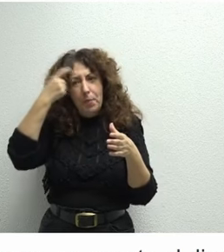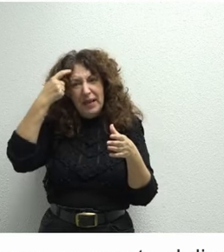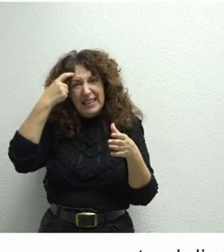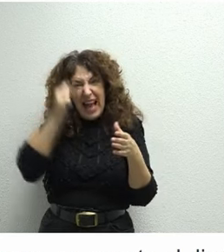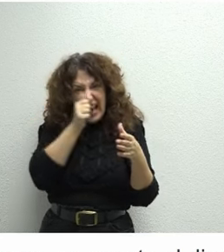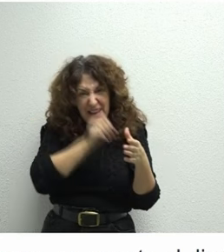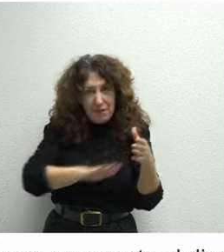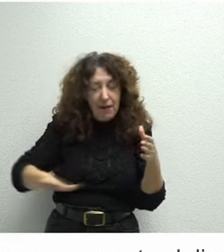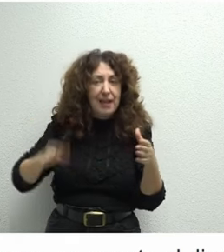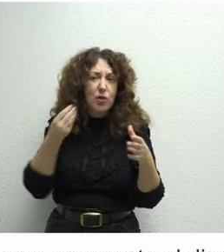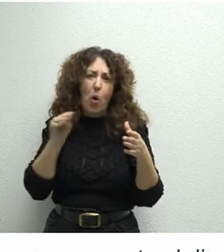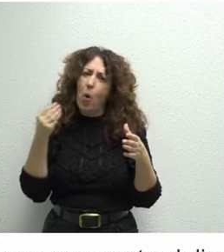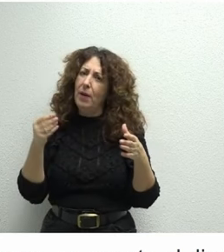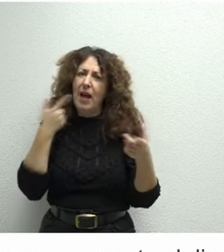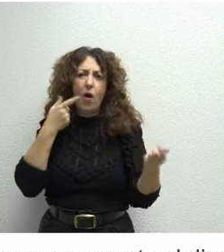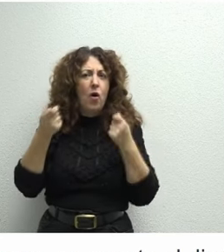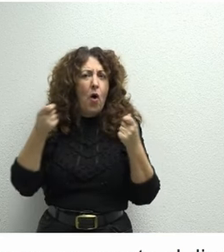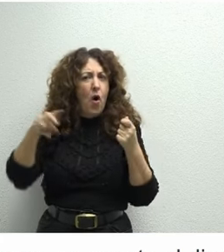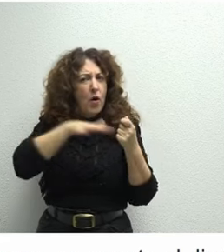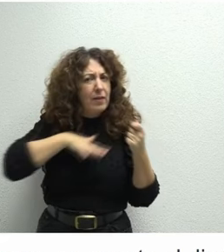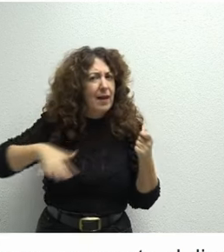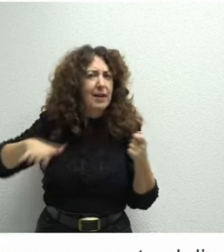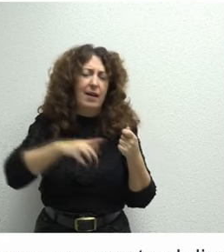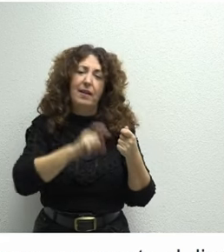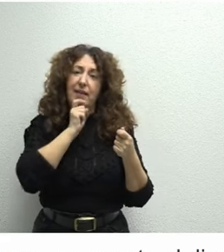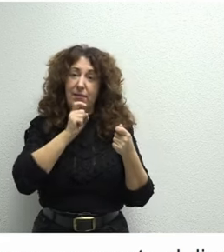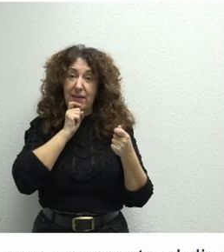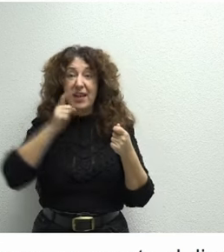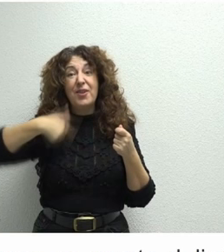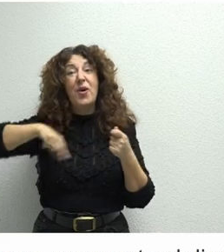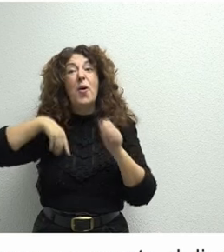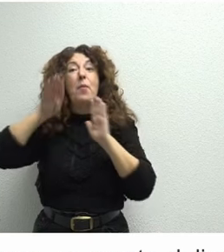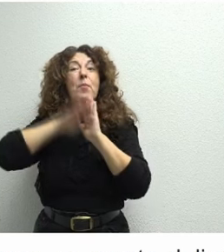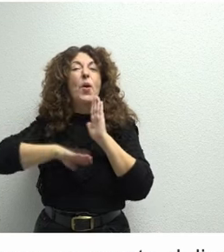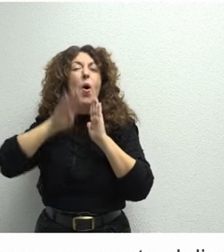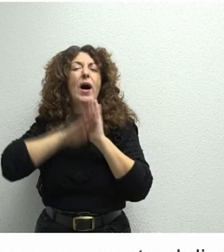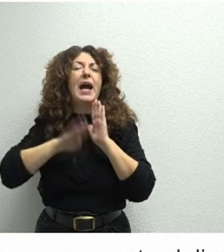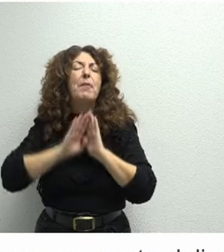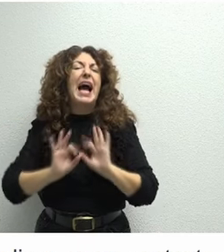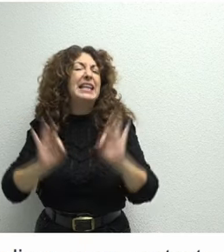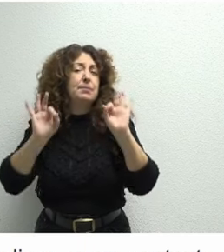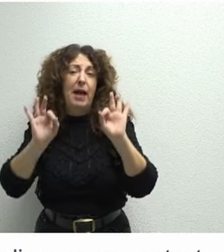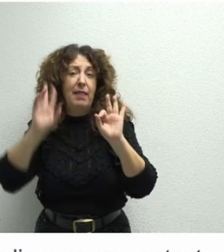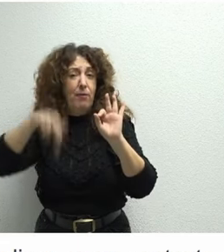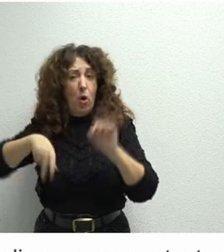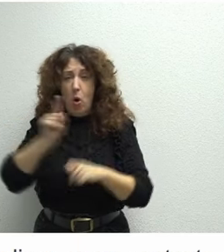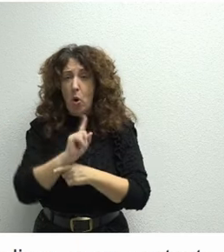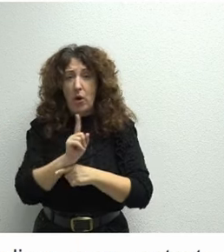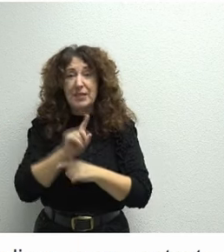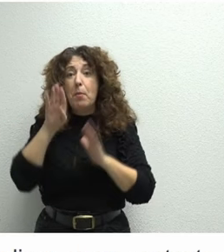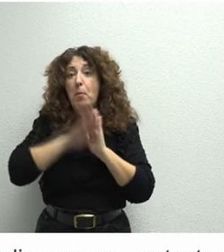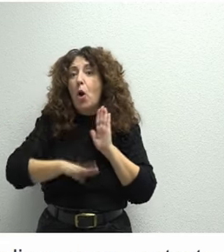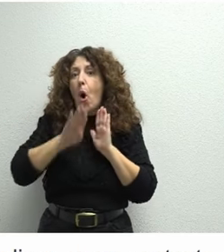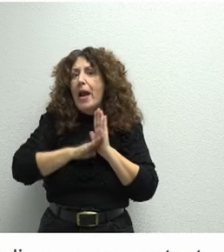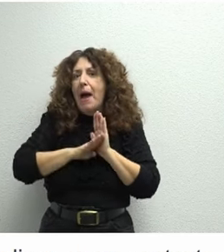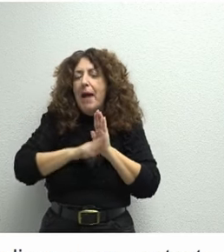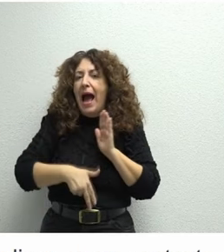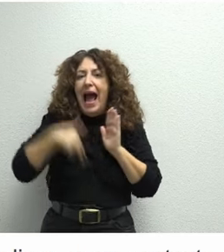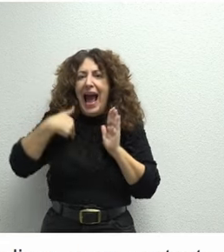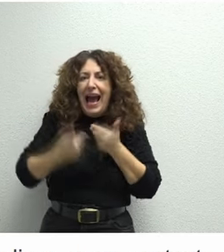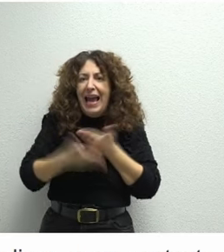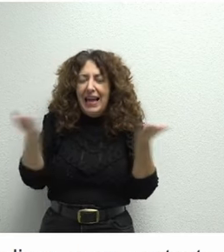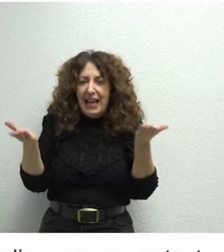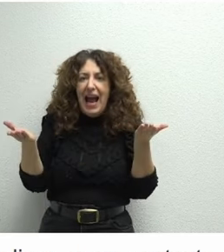es nuestro base eh quio decir que otra de las características de nuestro programa es que no es un programa específico es un programa general donde hay un